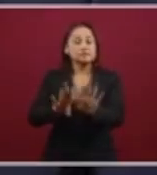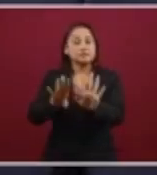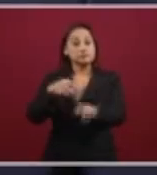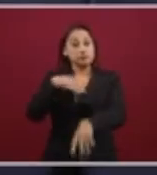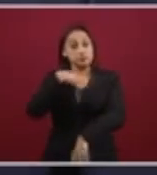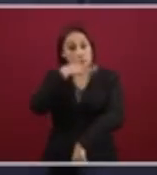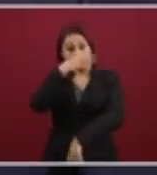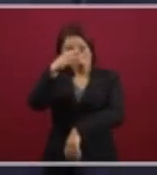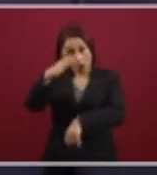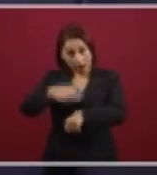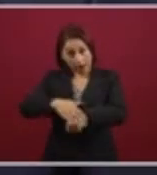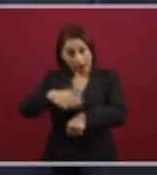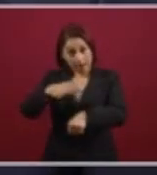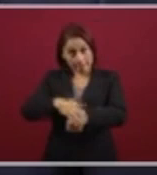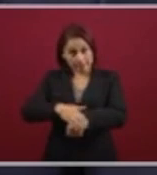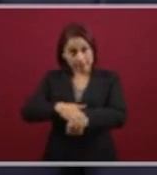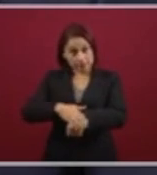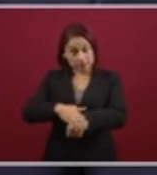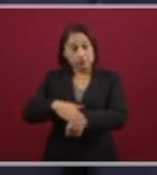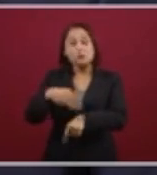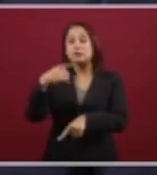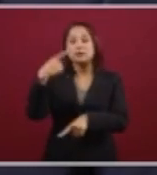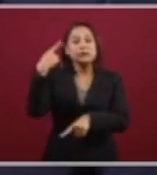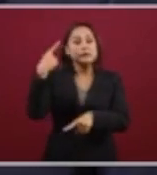que ellos no están